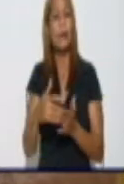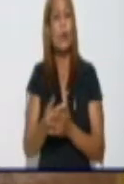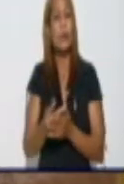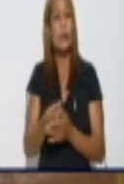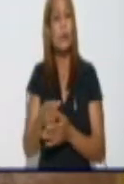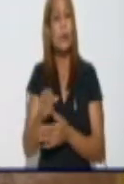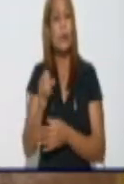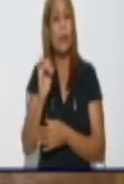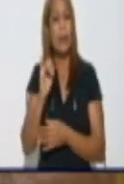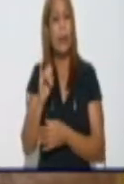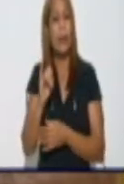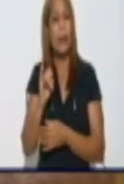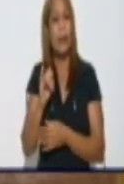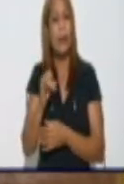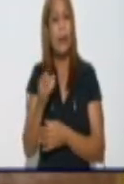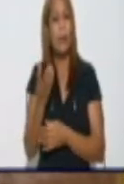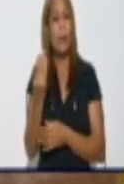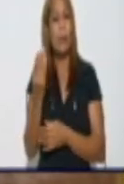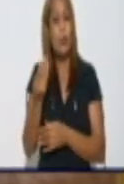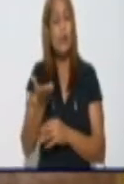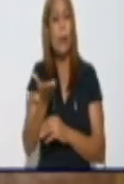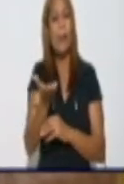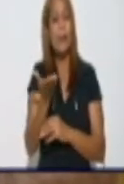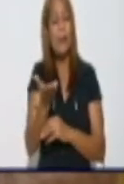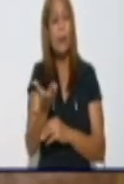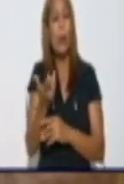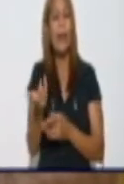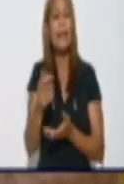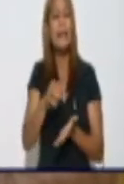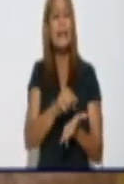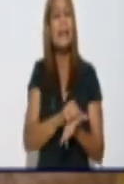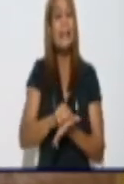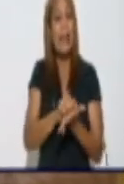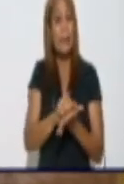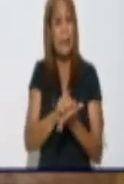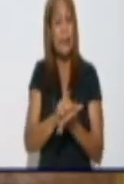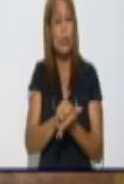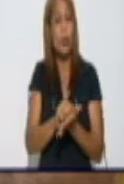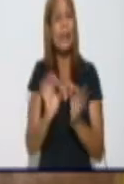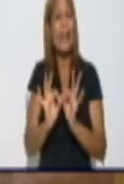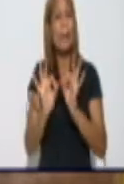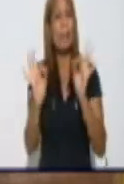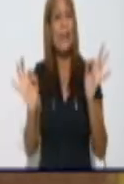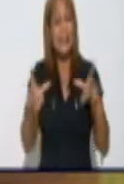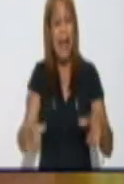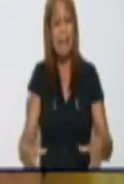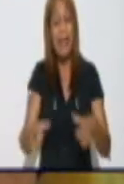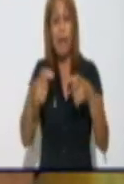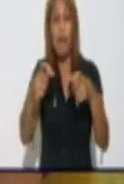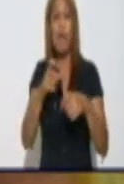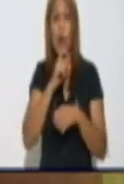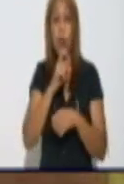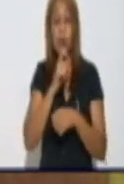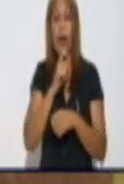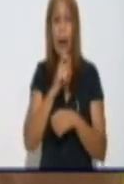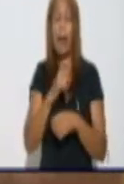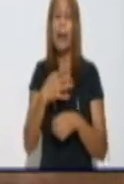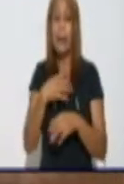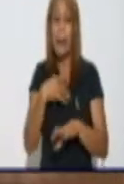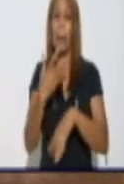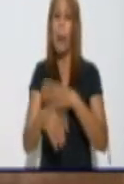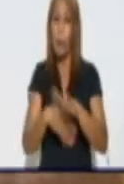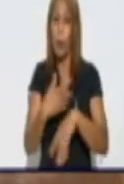el muy demandado servicio de limpieza de fosa. Es el más demandado en estos momentos, aunque aún nos parece todavía poca la solicitud